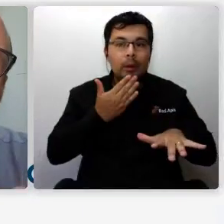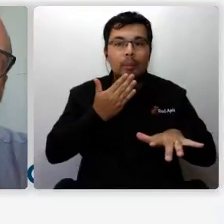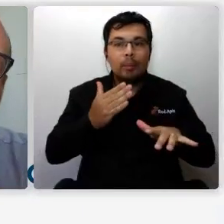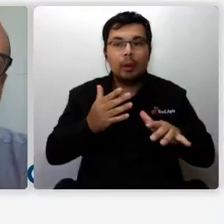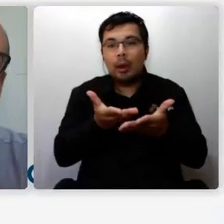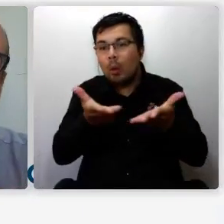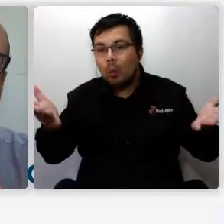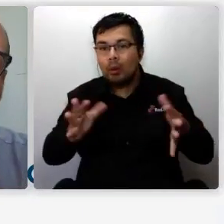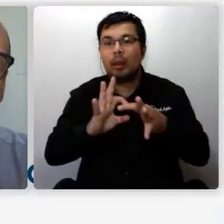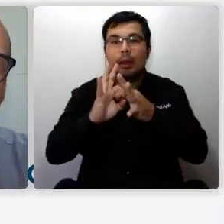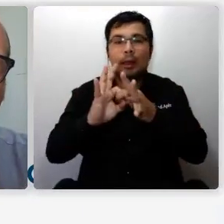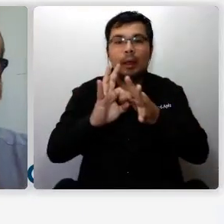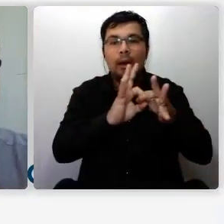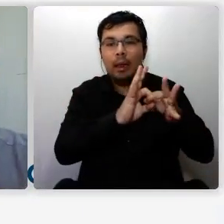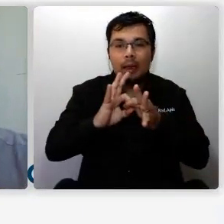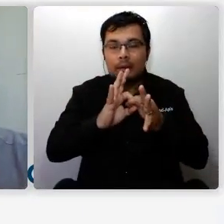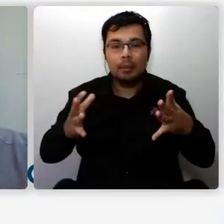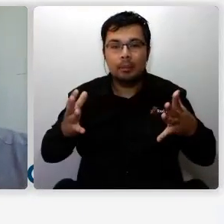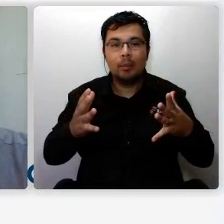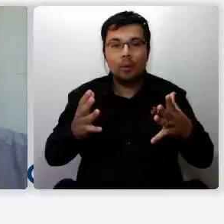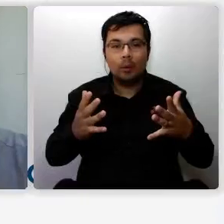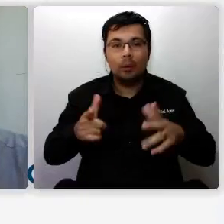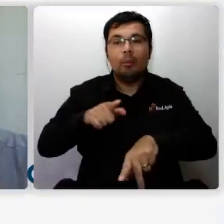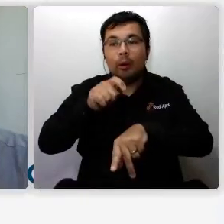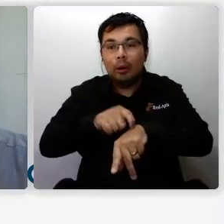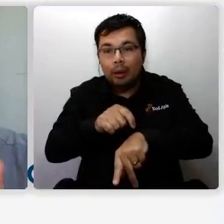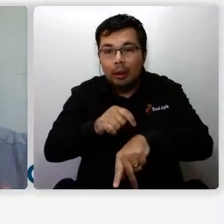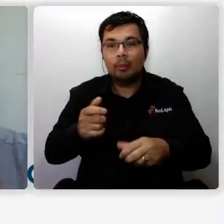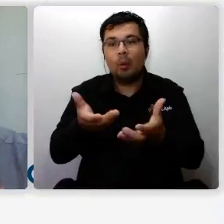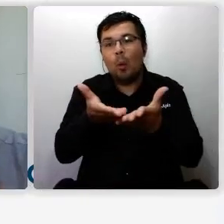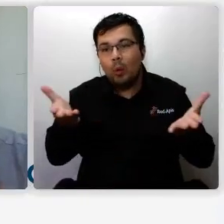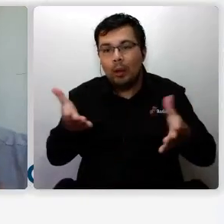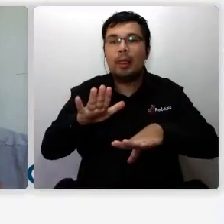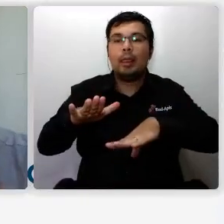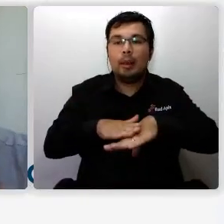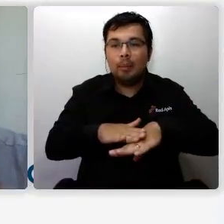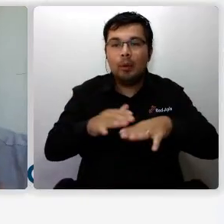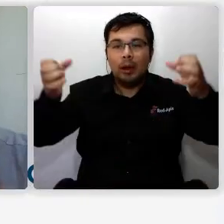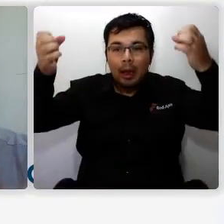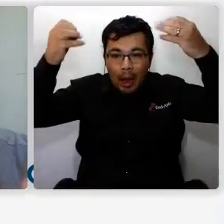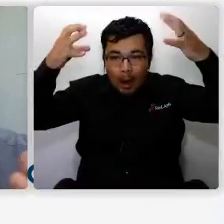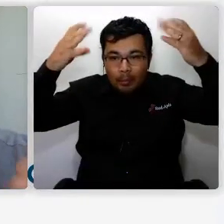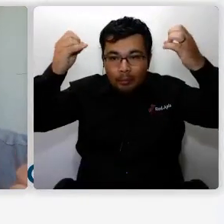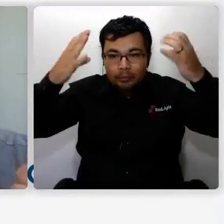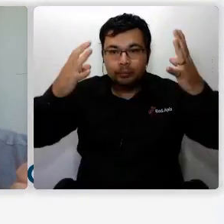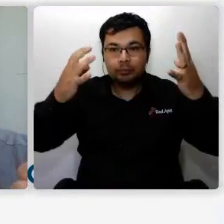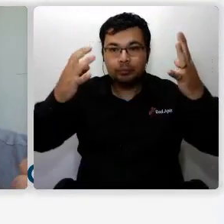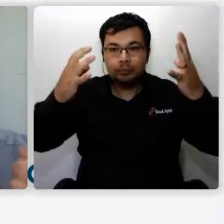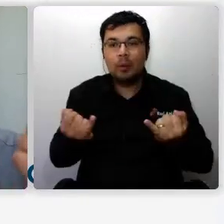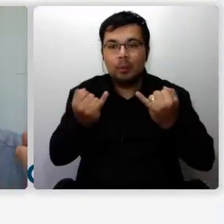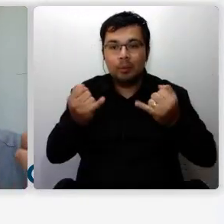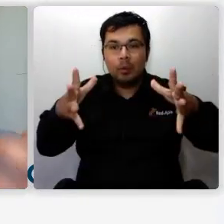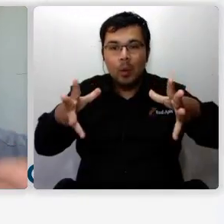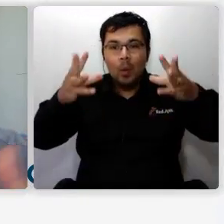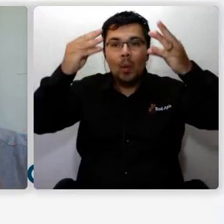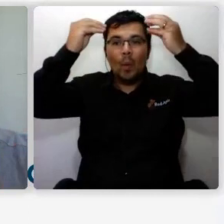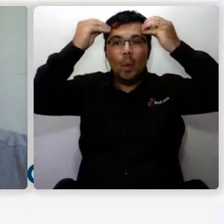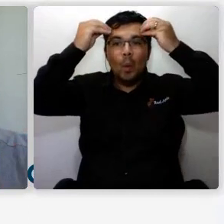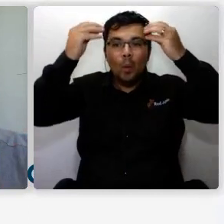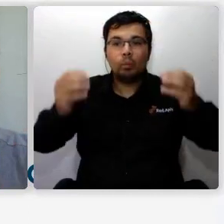querer informarse y acercar diversos contenidos y estar ahí disponibles para adoptarlos y en